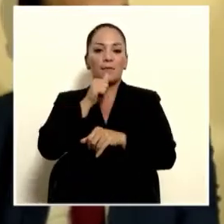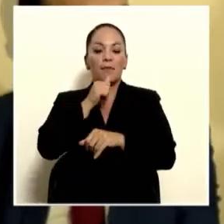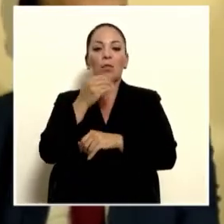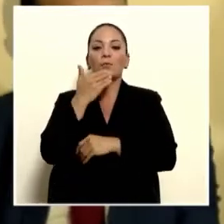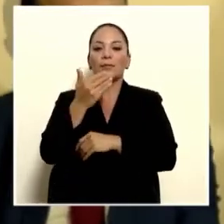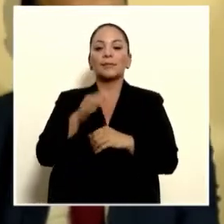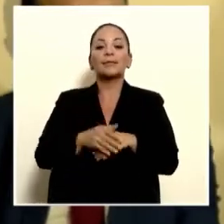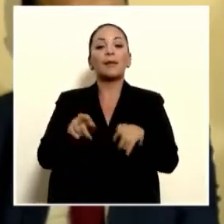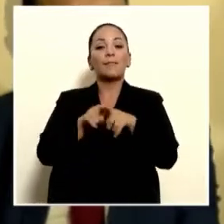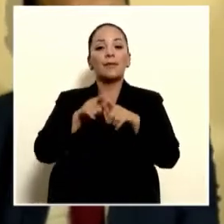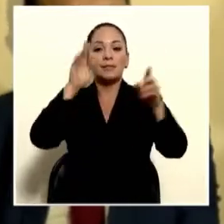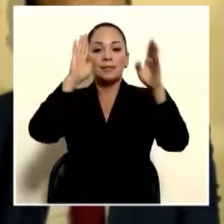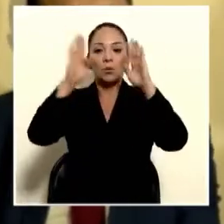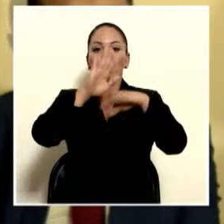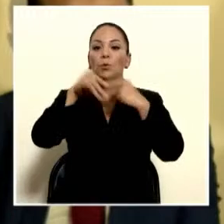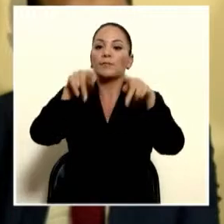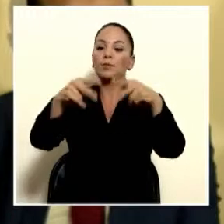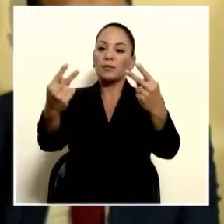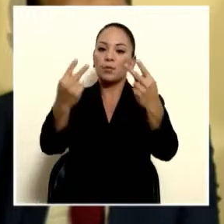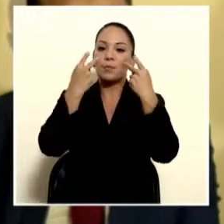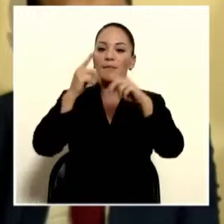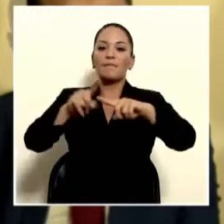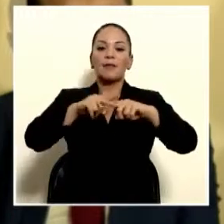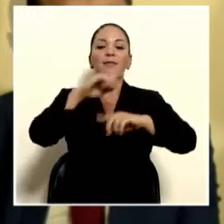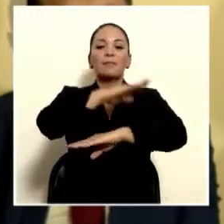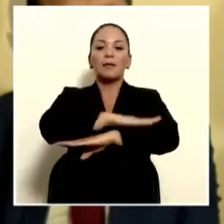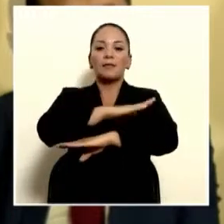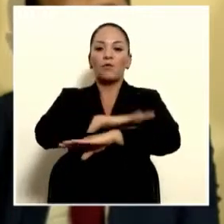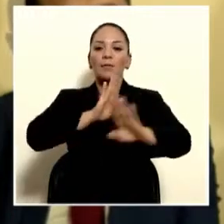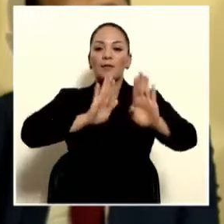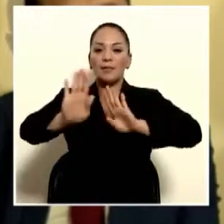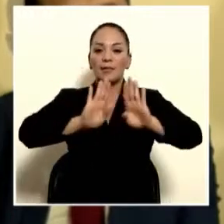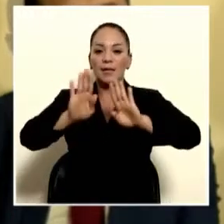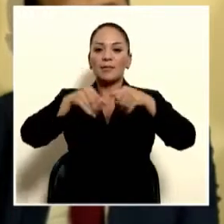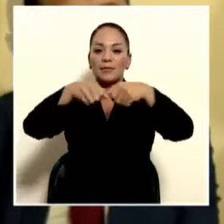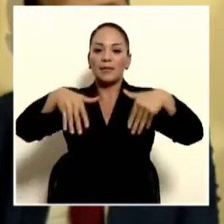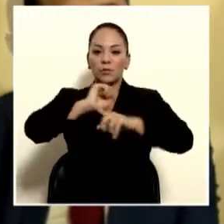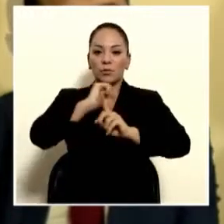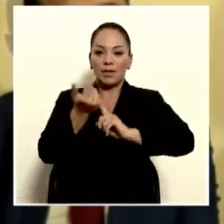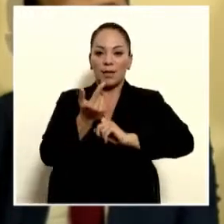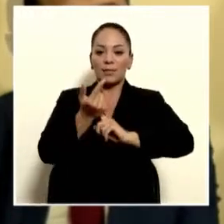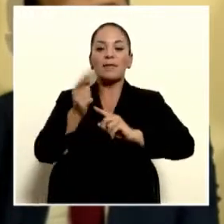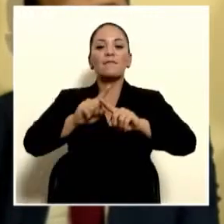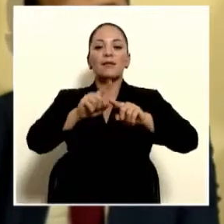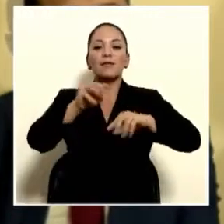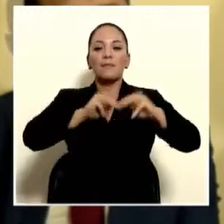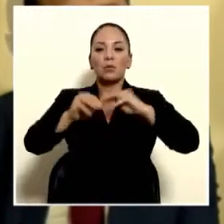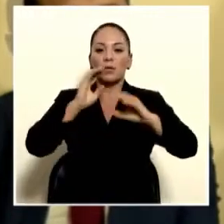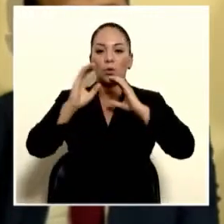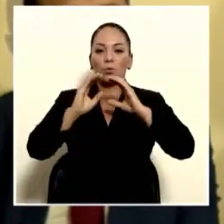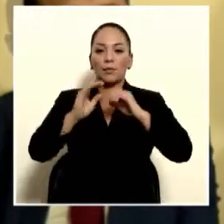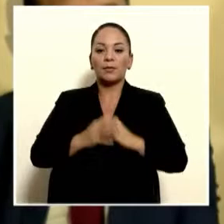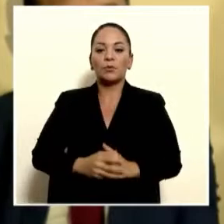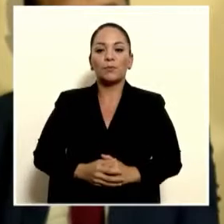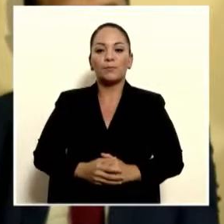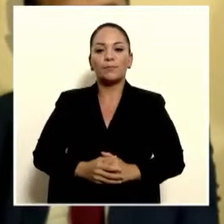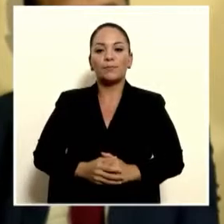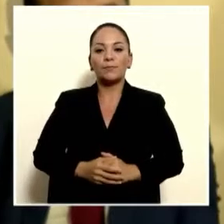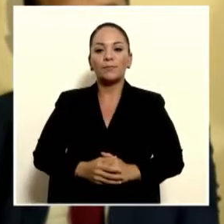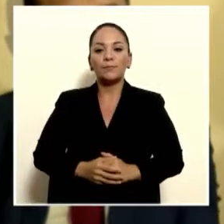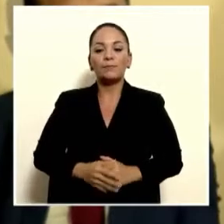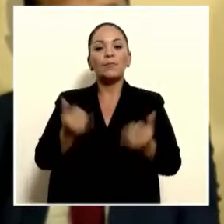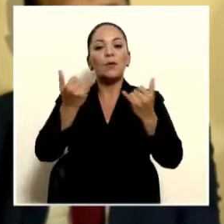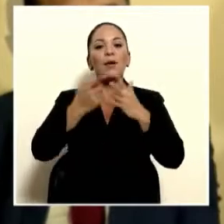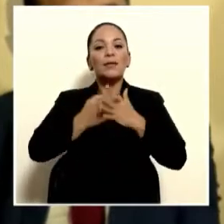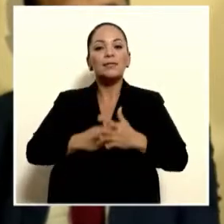Un saludo además para quienes siguen esta transmisión por las diferentes plataformas digitales, redes sociales y medios de comunicación. Para